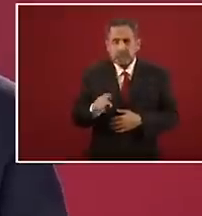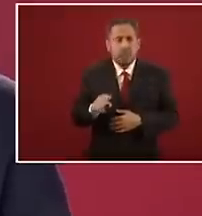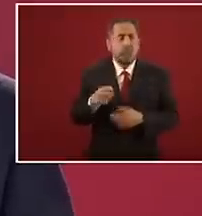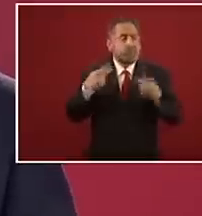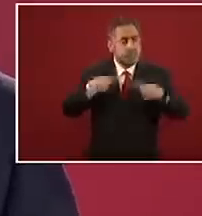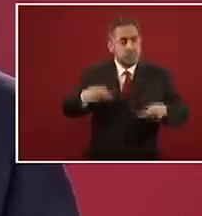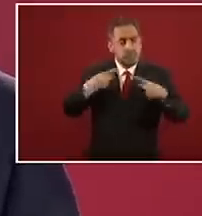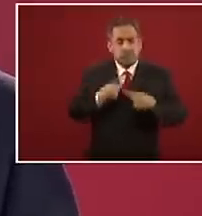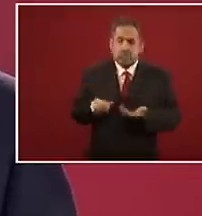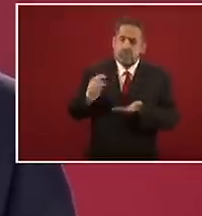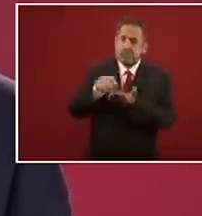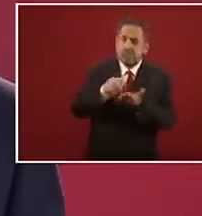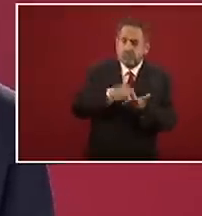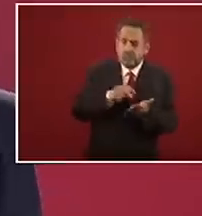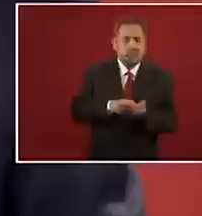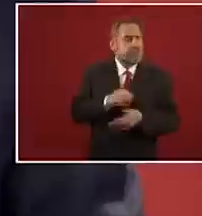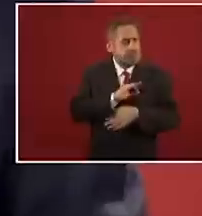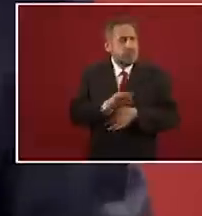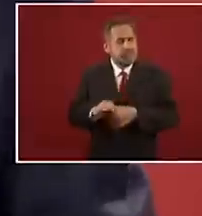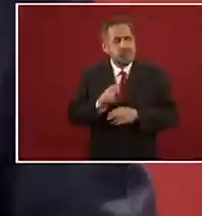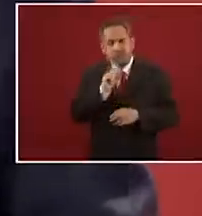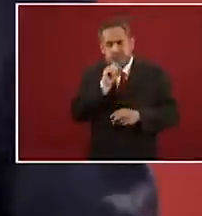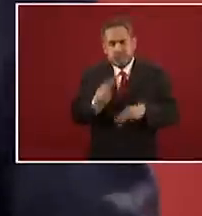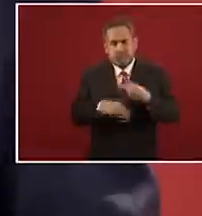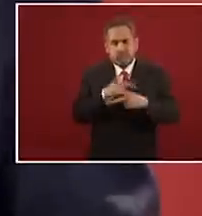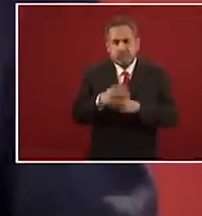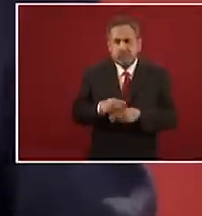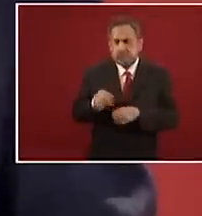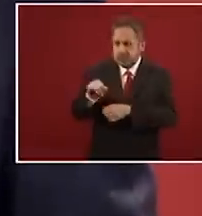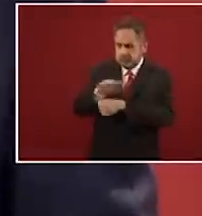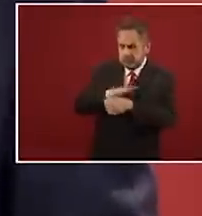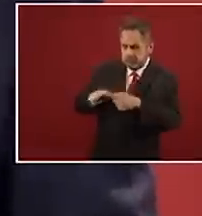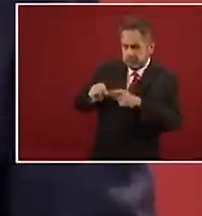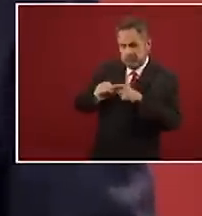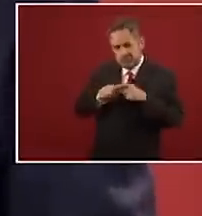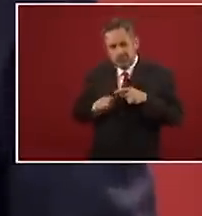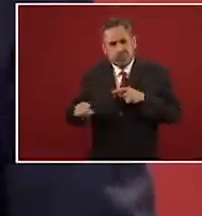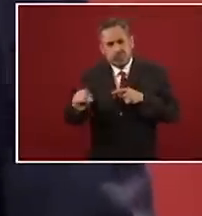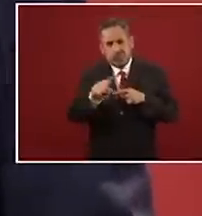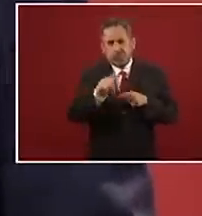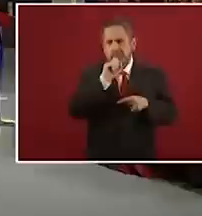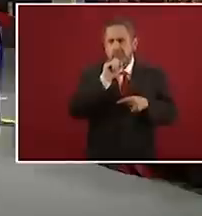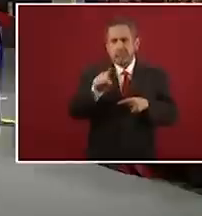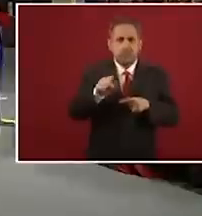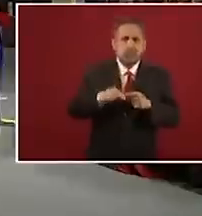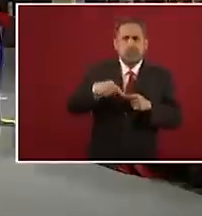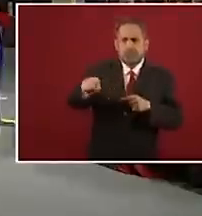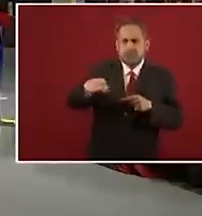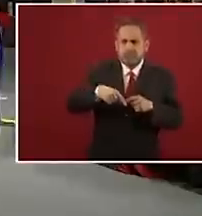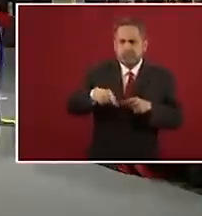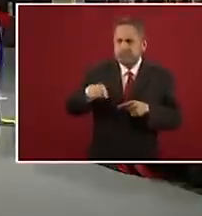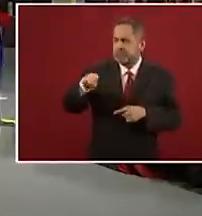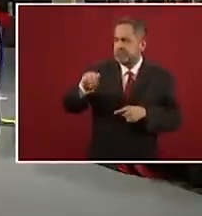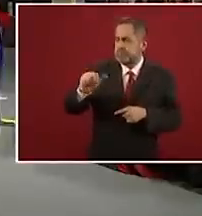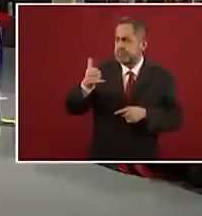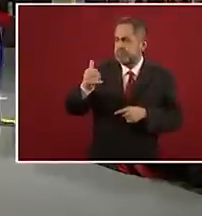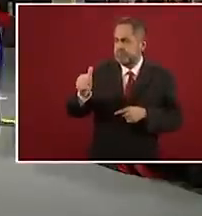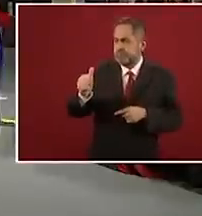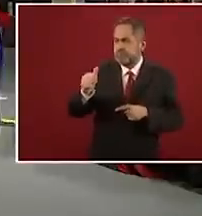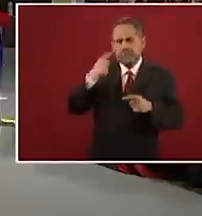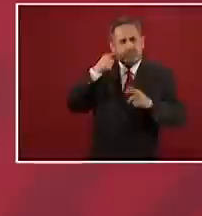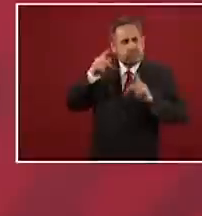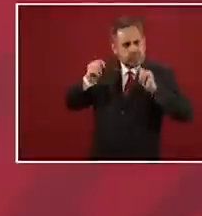pasajero en el caso del Istmo y desde luego en el caso del Maya. El caso del Maya es